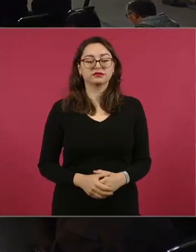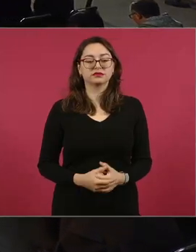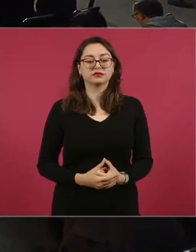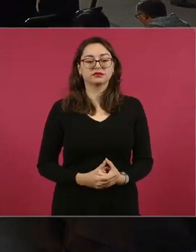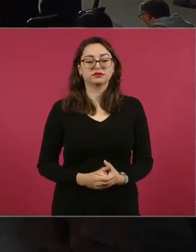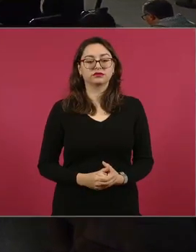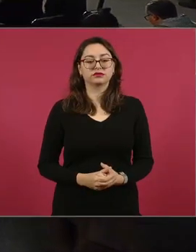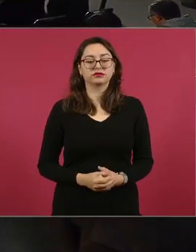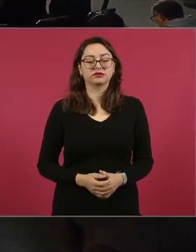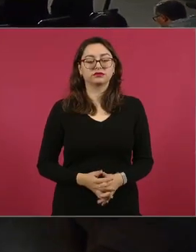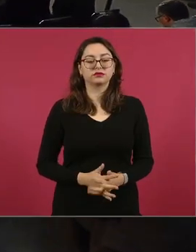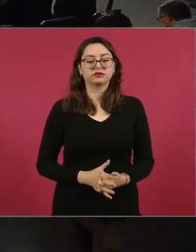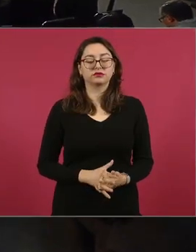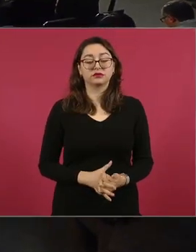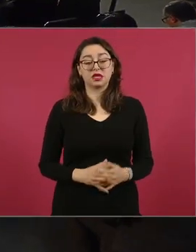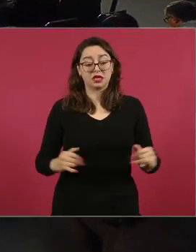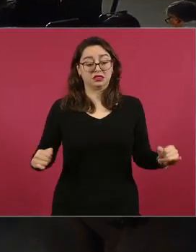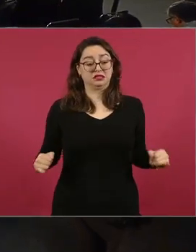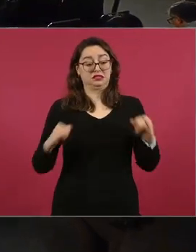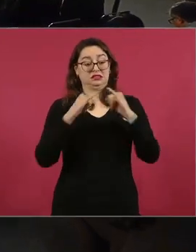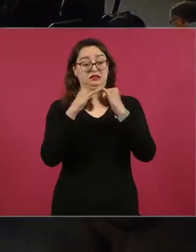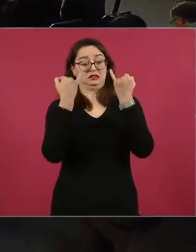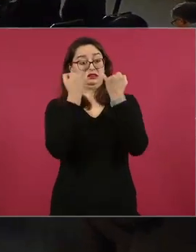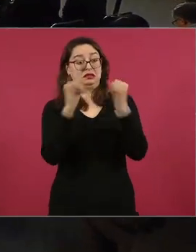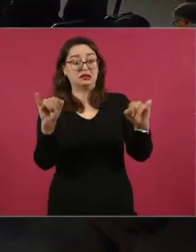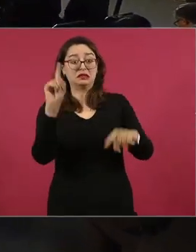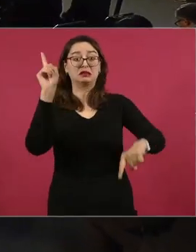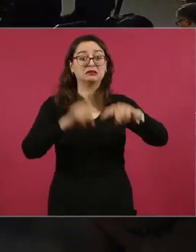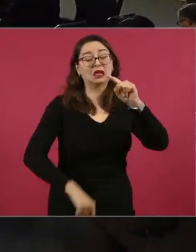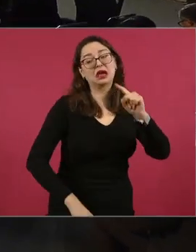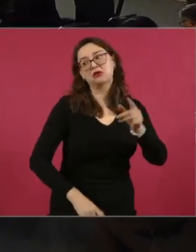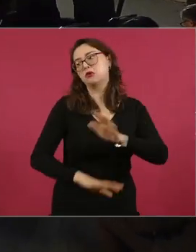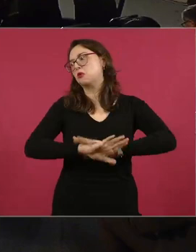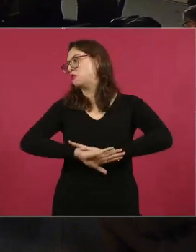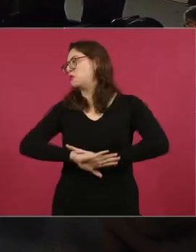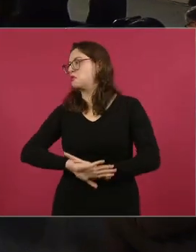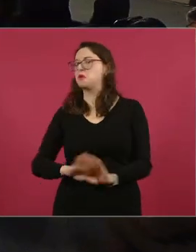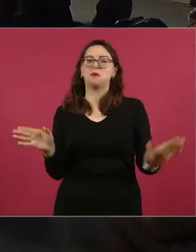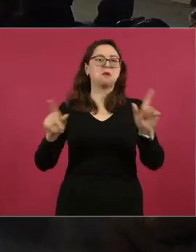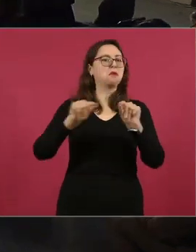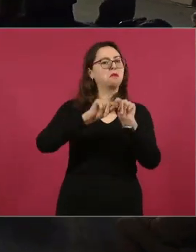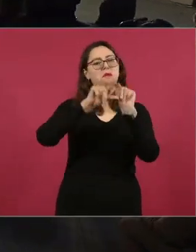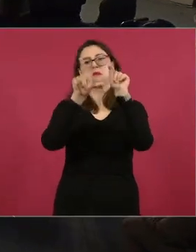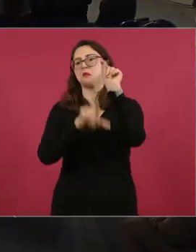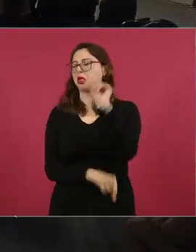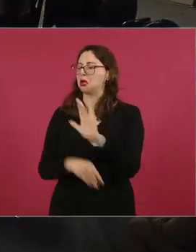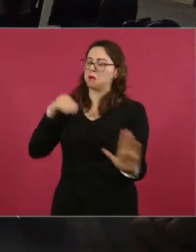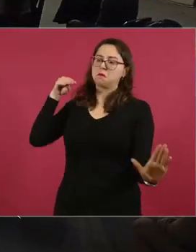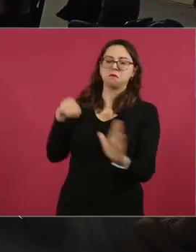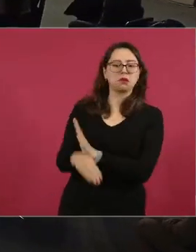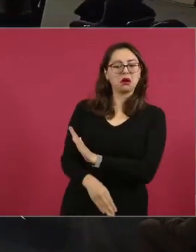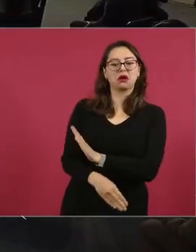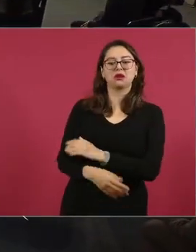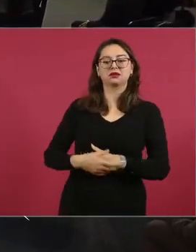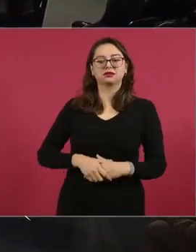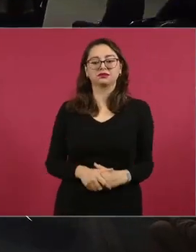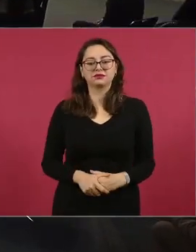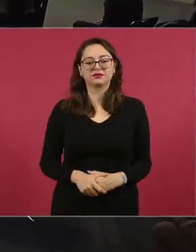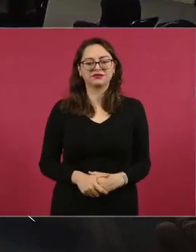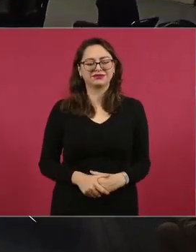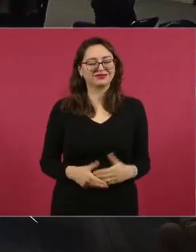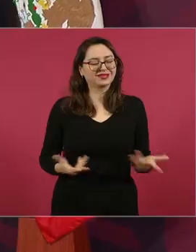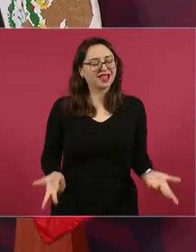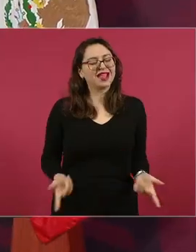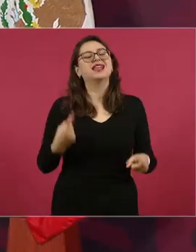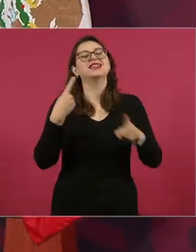sin autónomos. ¿Saben quiénes crearon los autónomos? Los del bloque conservador. ¿Y saben quiénes fueron